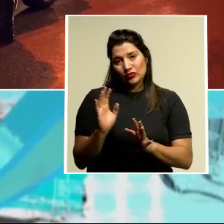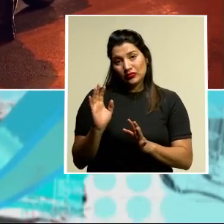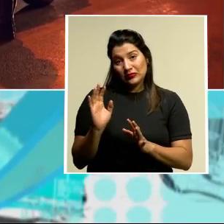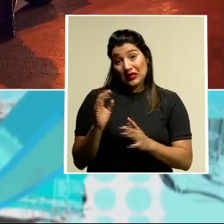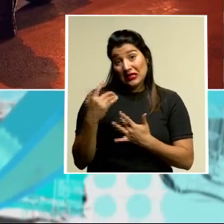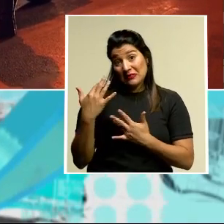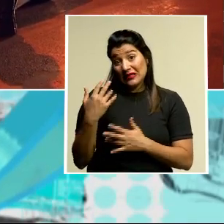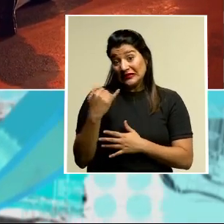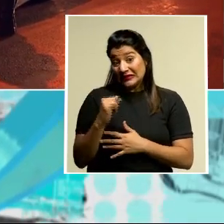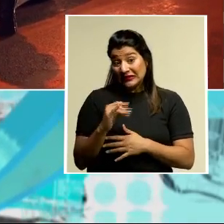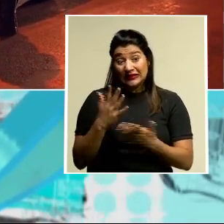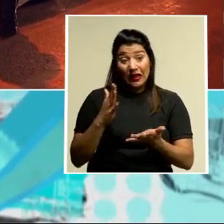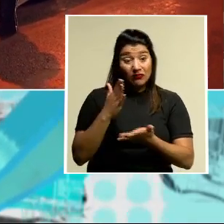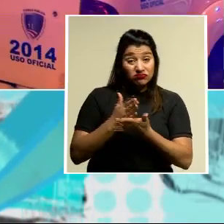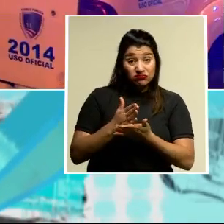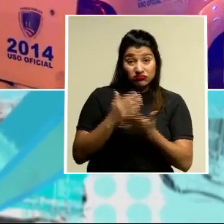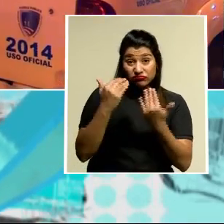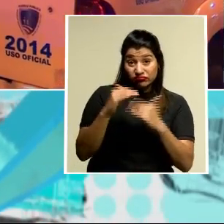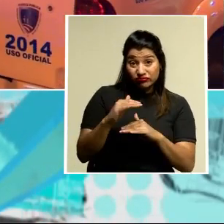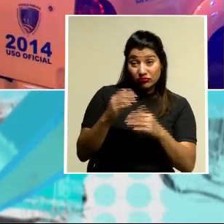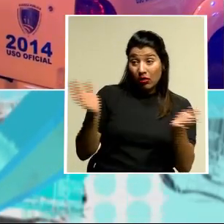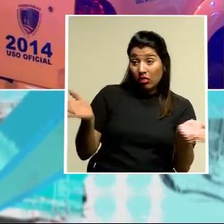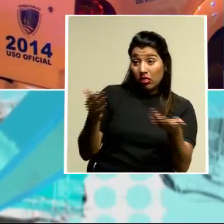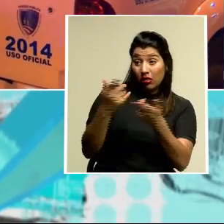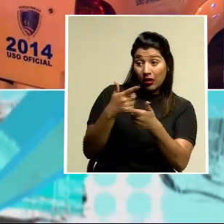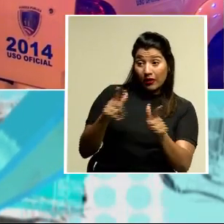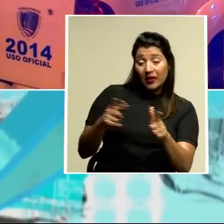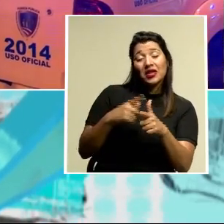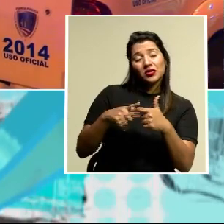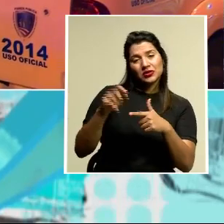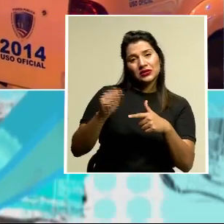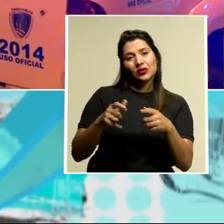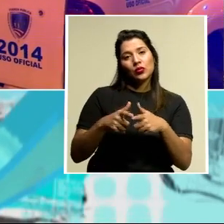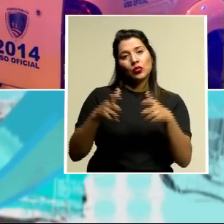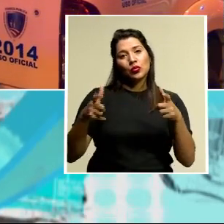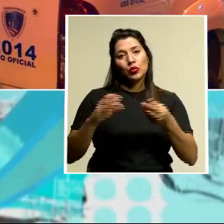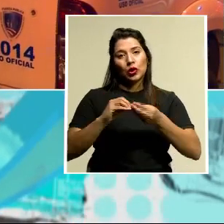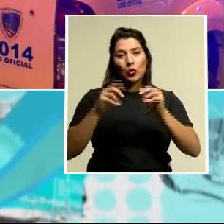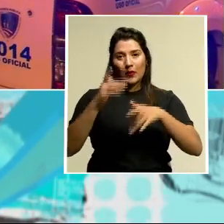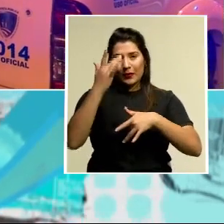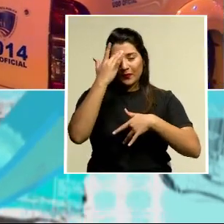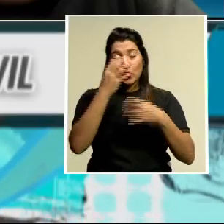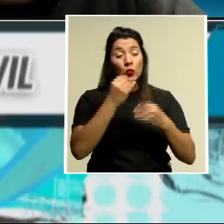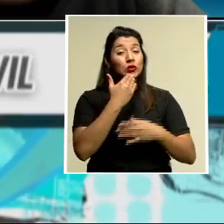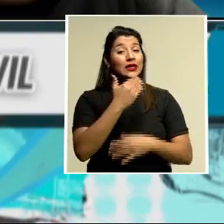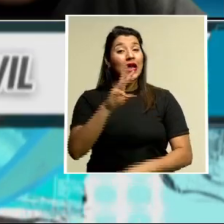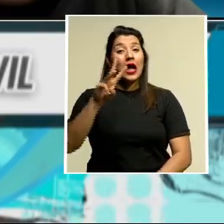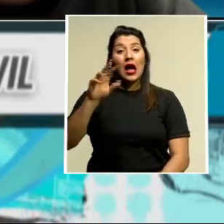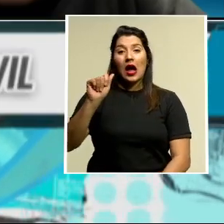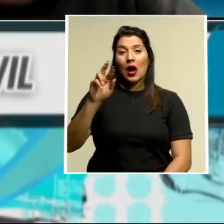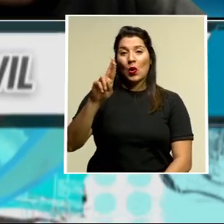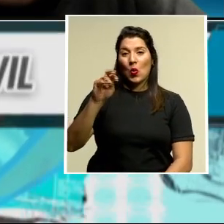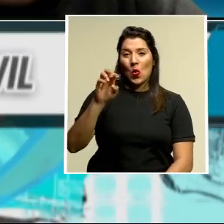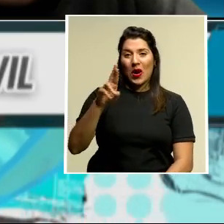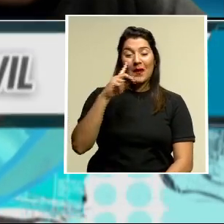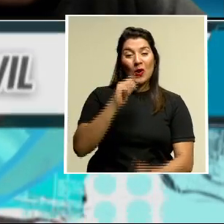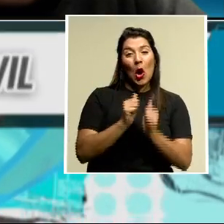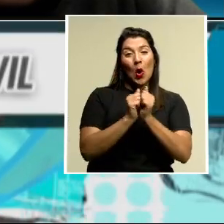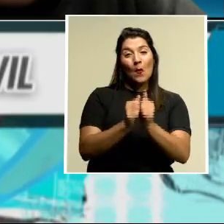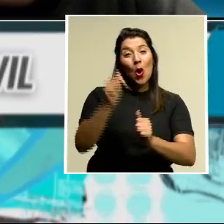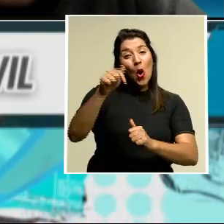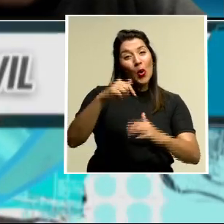Nosotros estimamos, por ejemplo, que si no existen medidas del todo, en este momento, por ejemplo, nosotros tendríamos